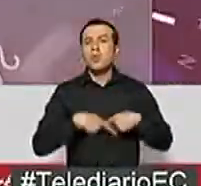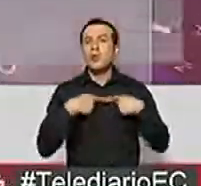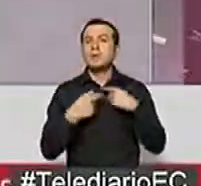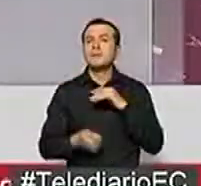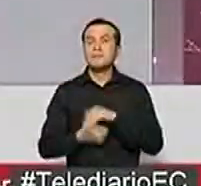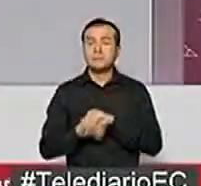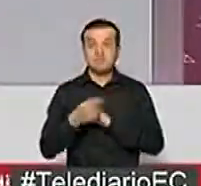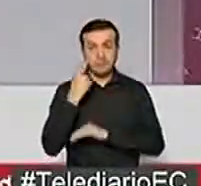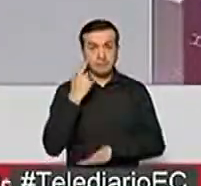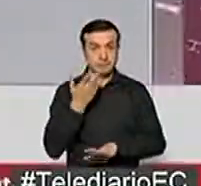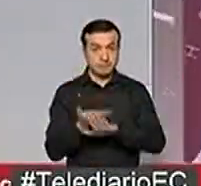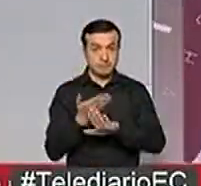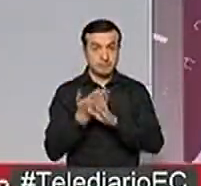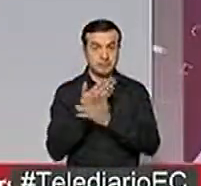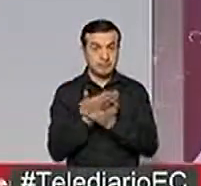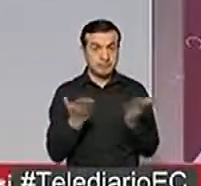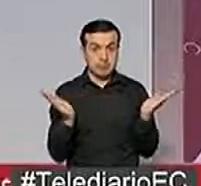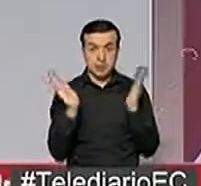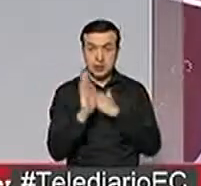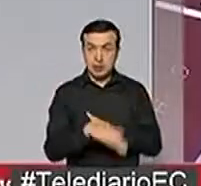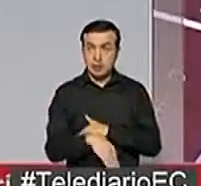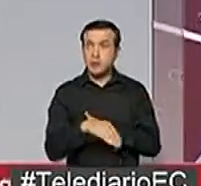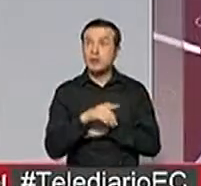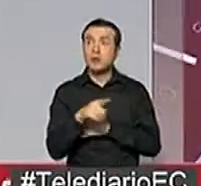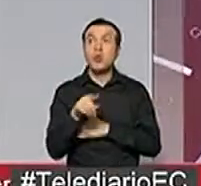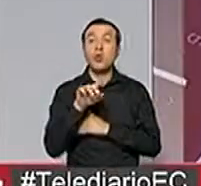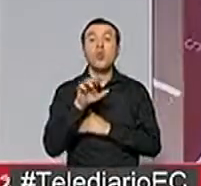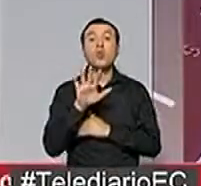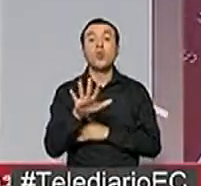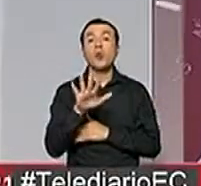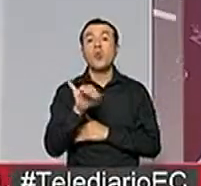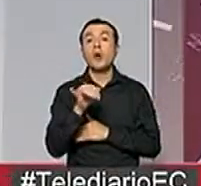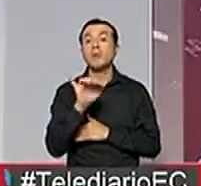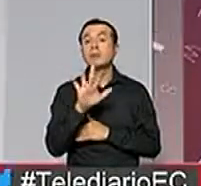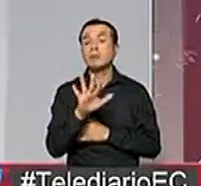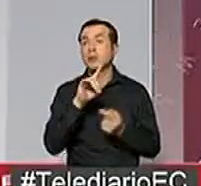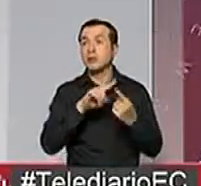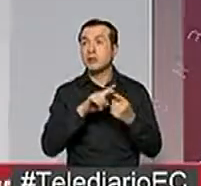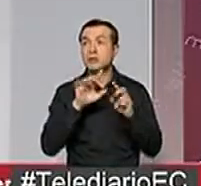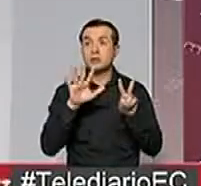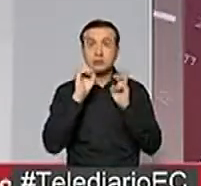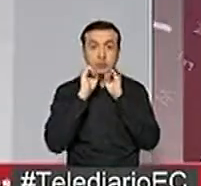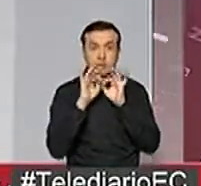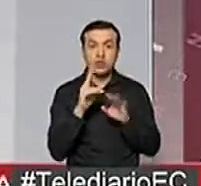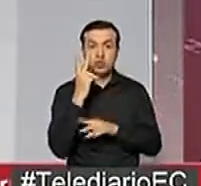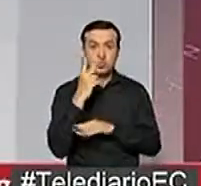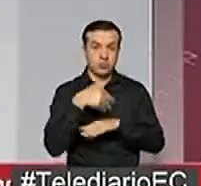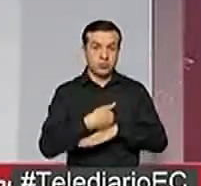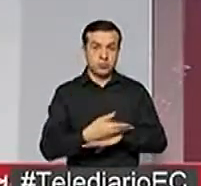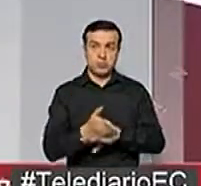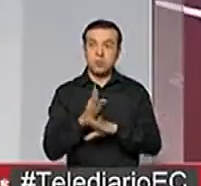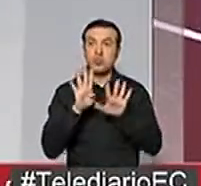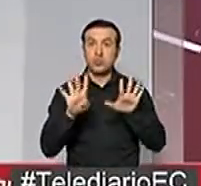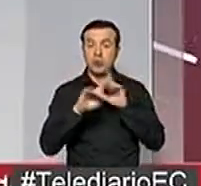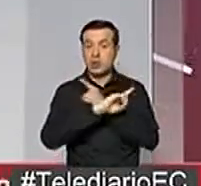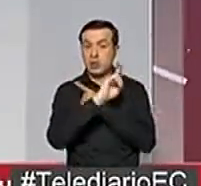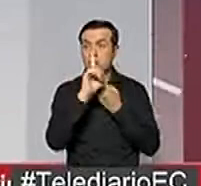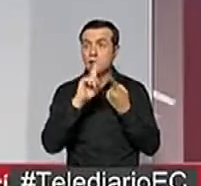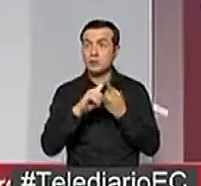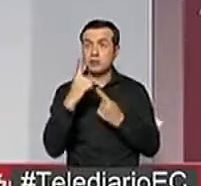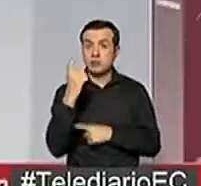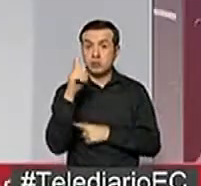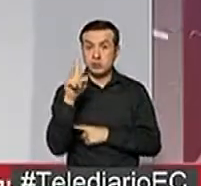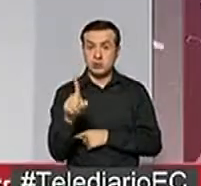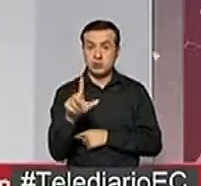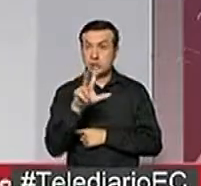La muestra estará abierta al público de forma gratuita desde el jueves 5 al sábado 7 de septiembre en dos jornadas, de 9:00 a 11:30 en la